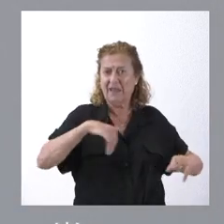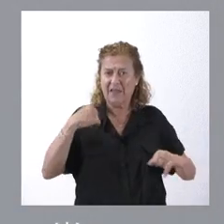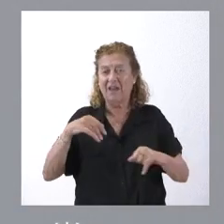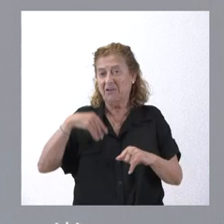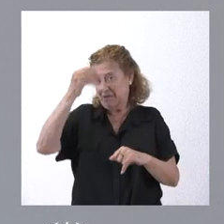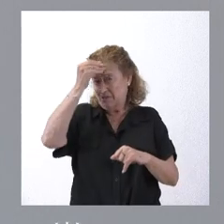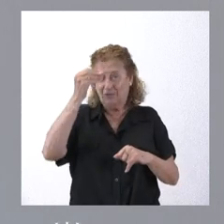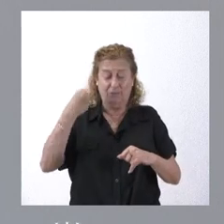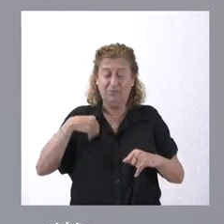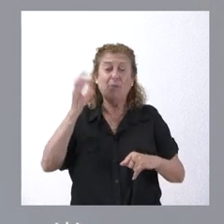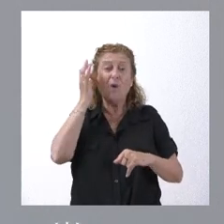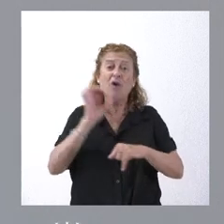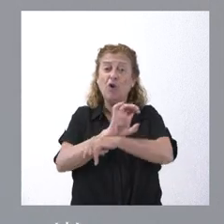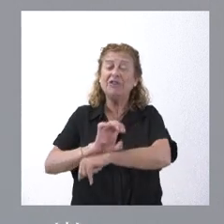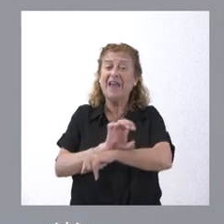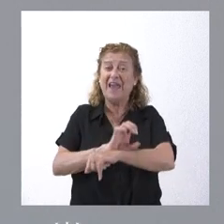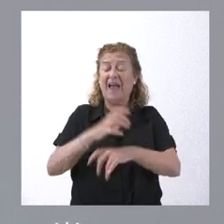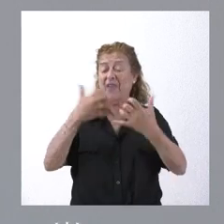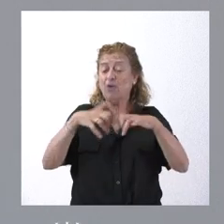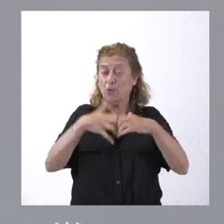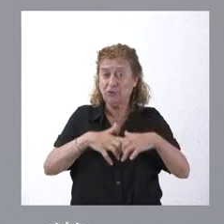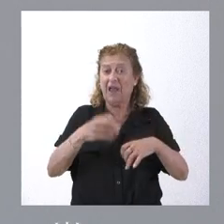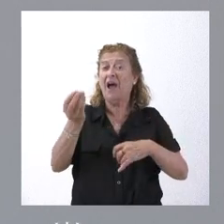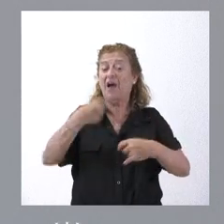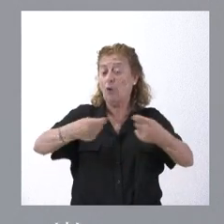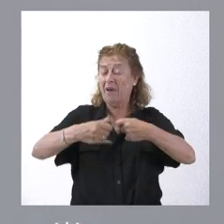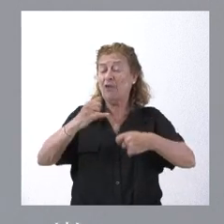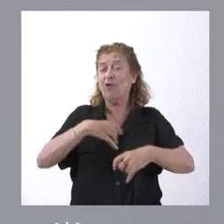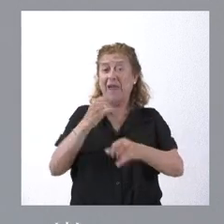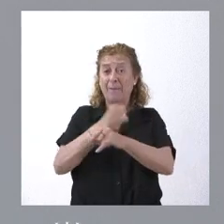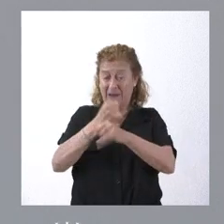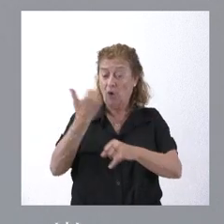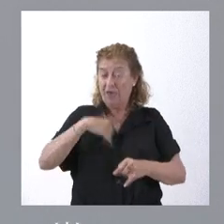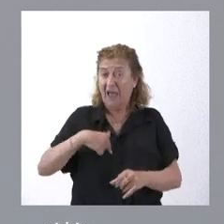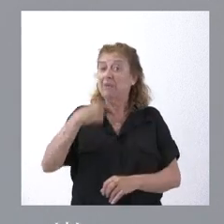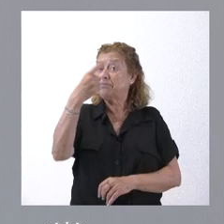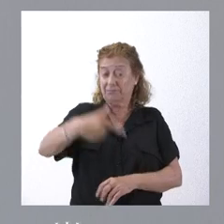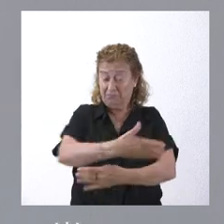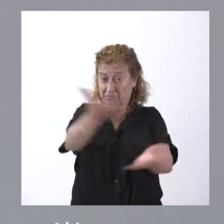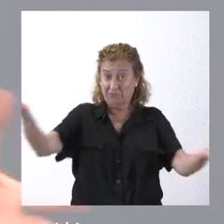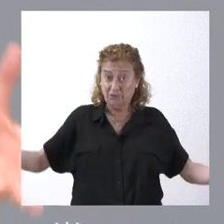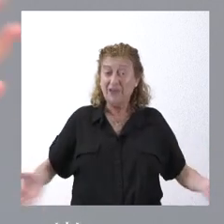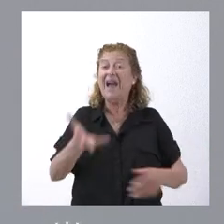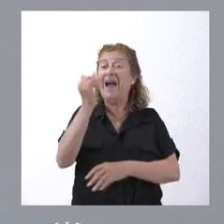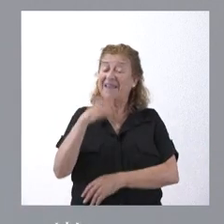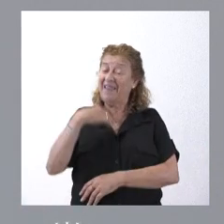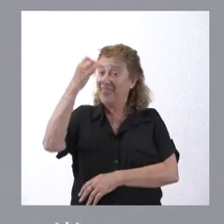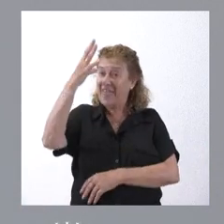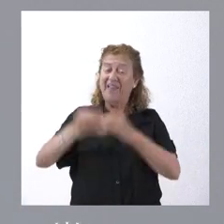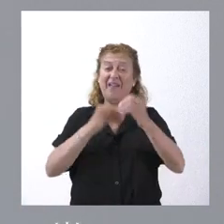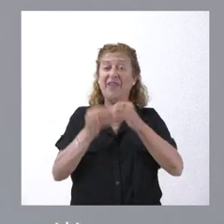propia consejera de Industria, Comercio y Empleo se lo ha señalado a ustedes. Existe la intención de